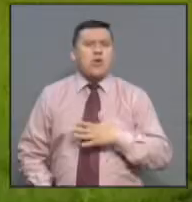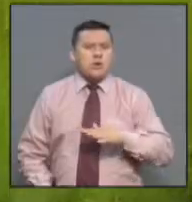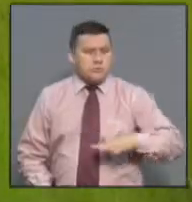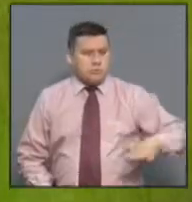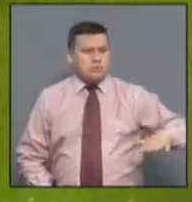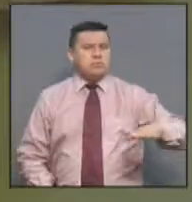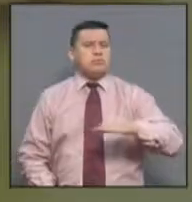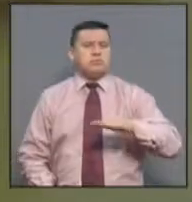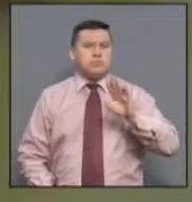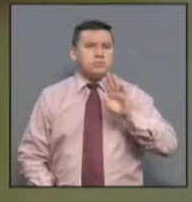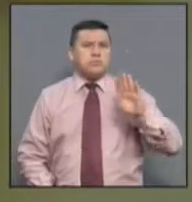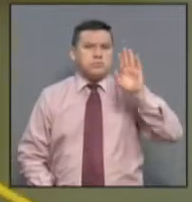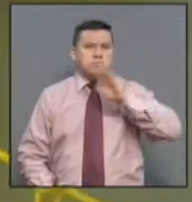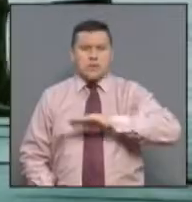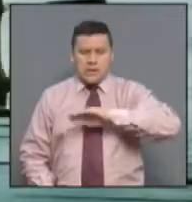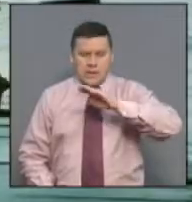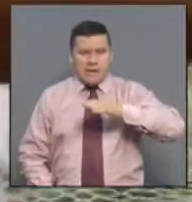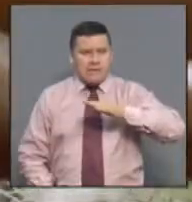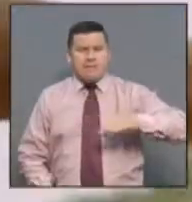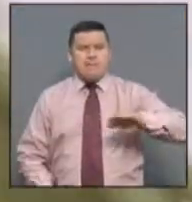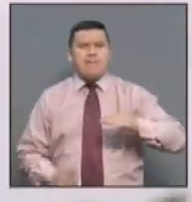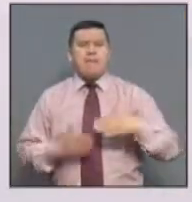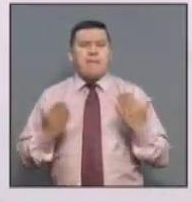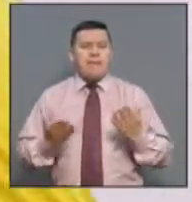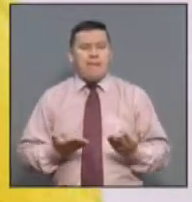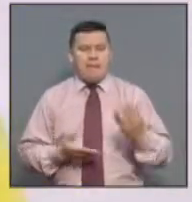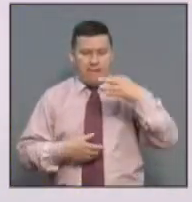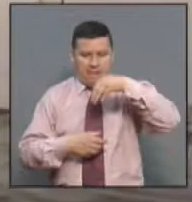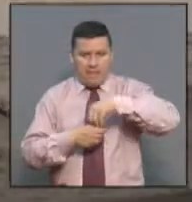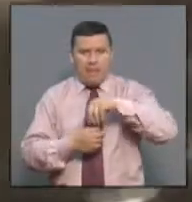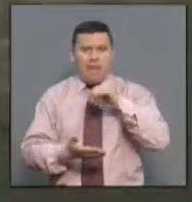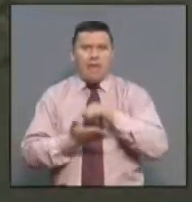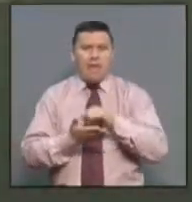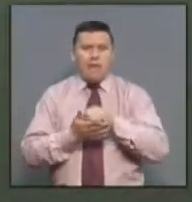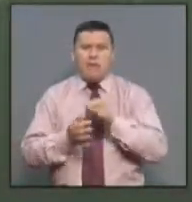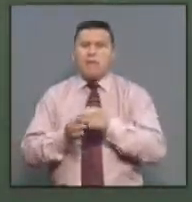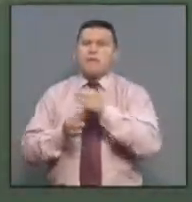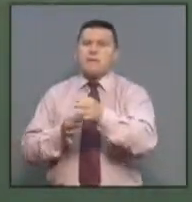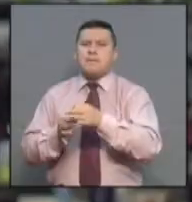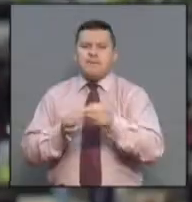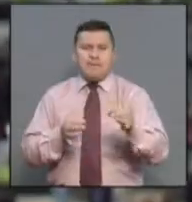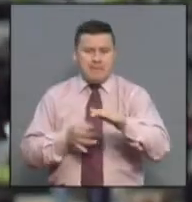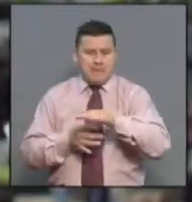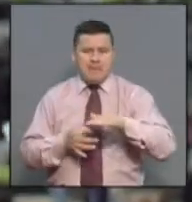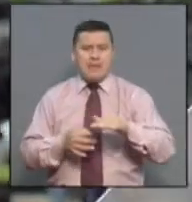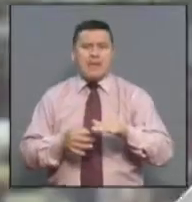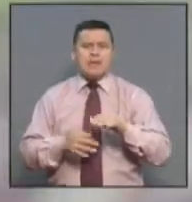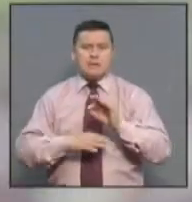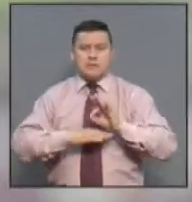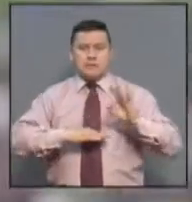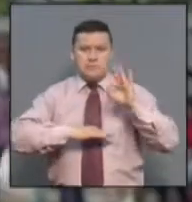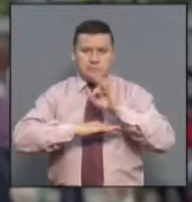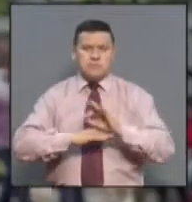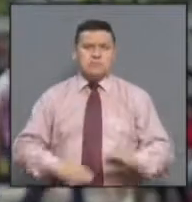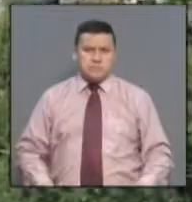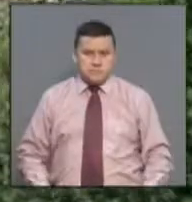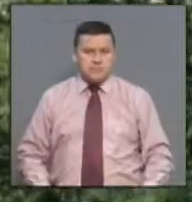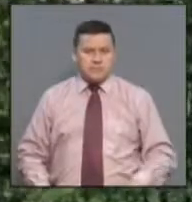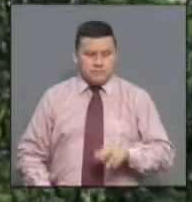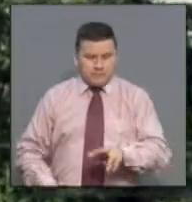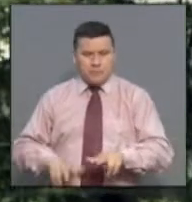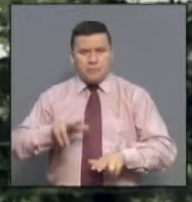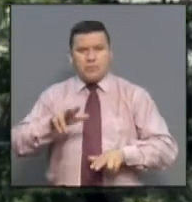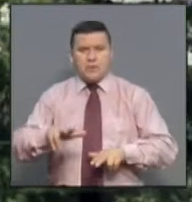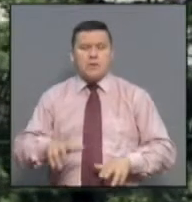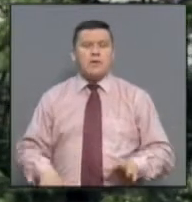rinconcito, digamos, del departamento de Antioquia, donde uno llega, así sea una vereda lejos, encuentra un egresado de la ESA. Nos dejamos huellas por